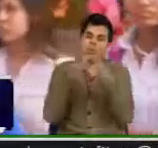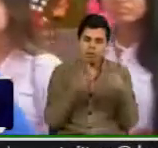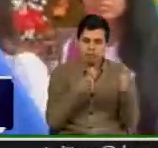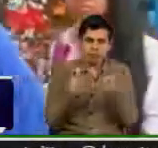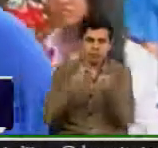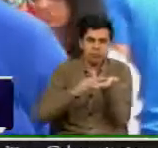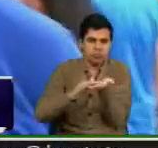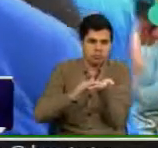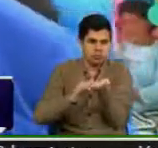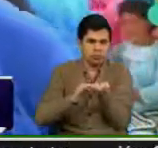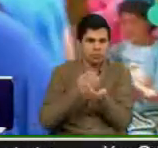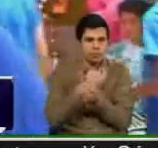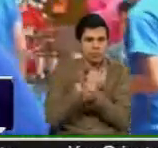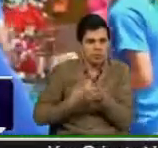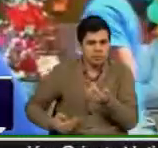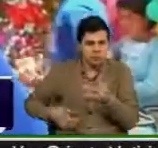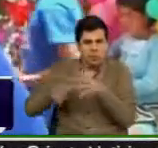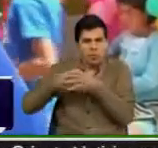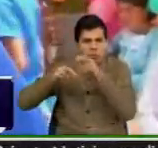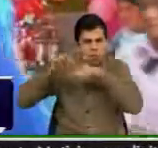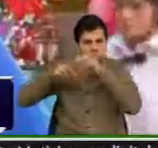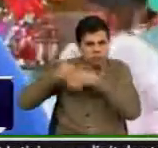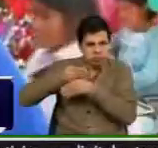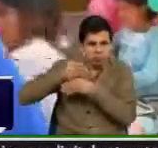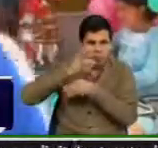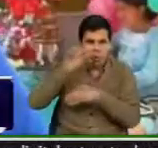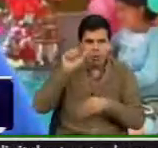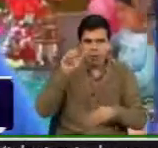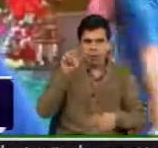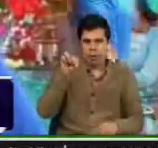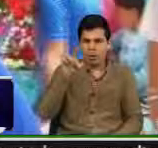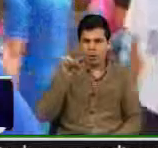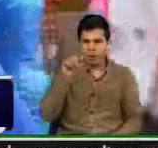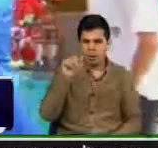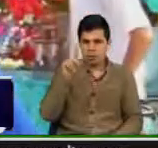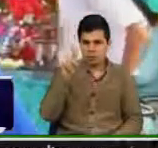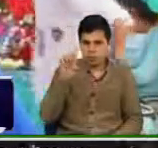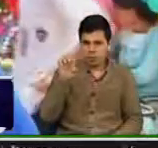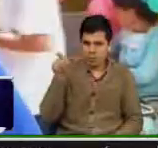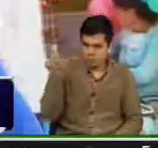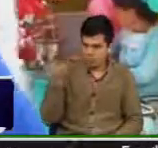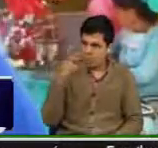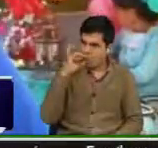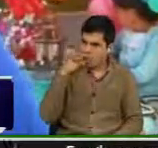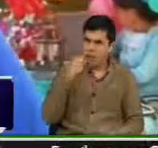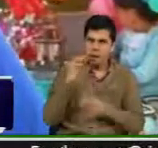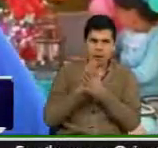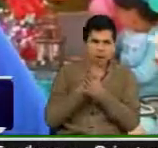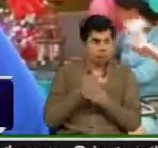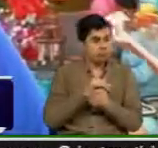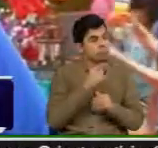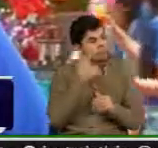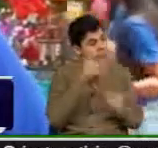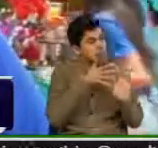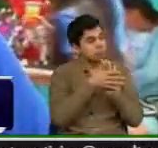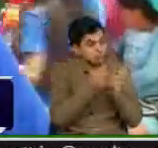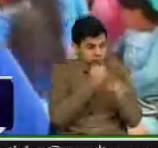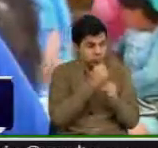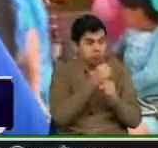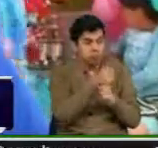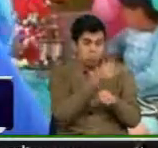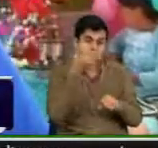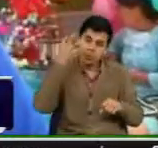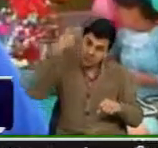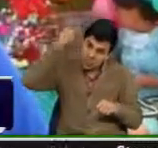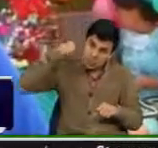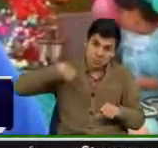señor presidente de la Agencia Nacional de Infraestructura, el doctor Andrade, se nos comunicó una labor que veníamos trabajando desde hace muchos años, desde que nosotros llegamos a la gobernación,